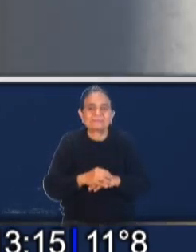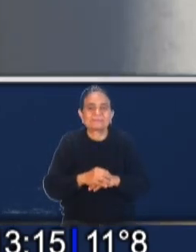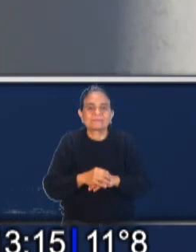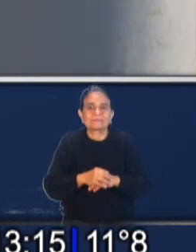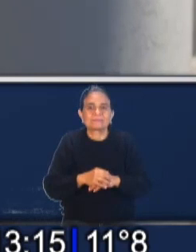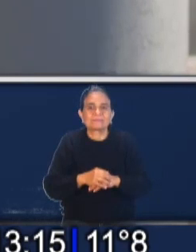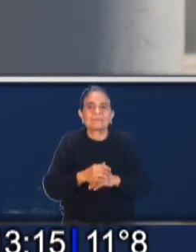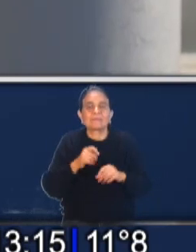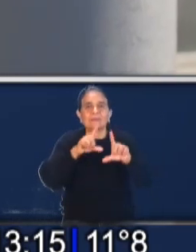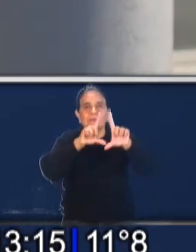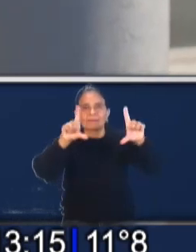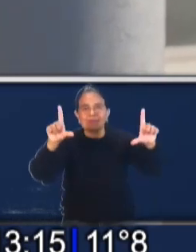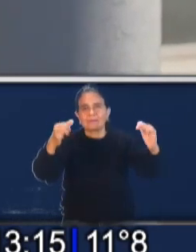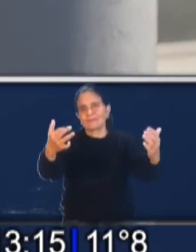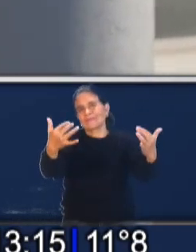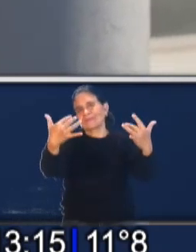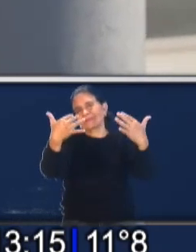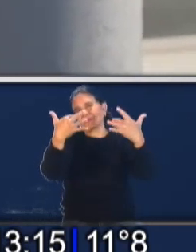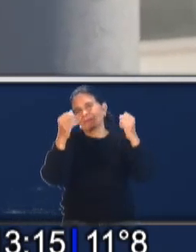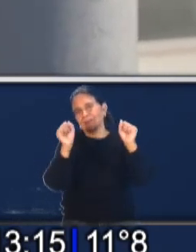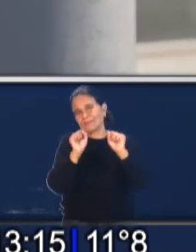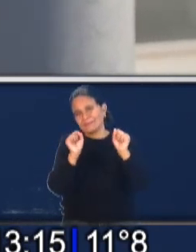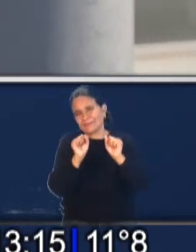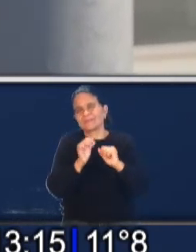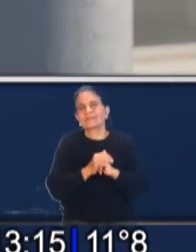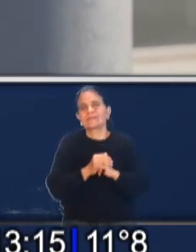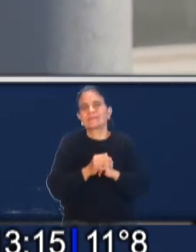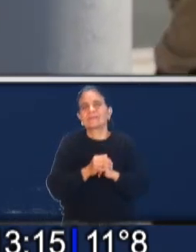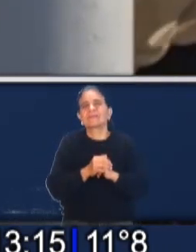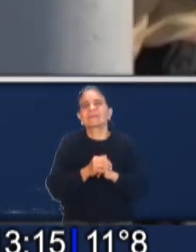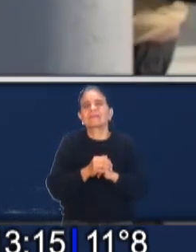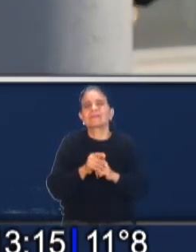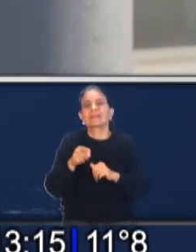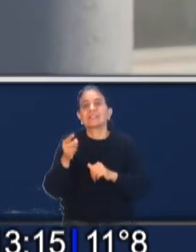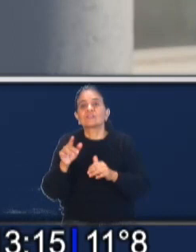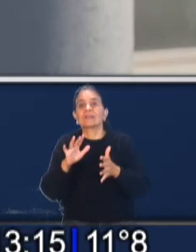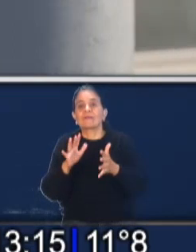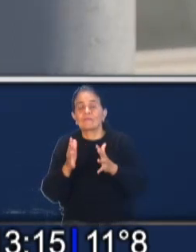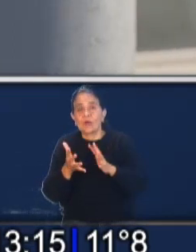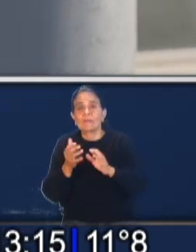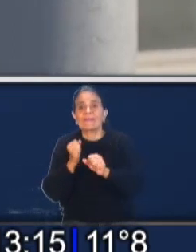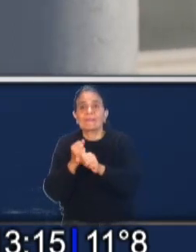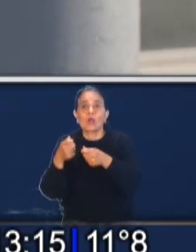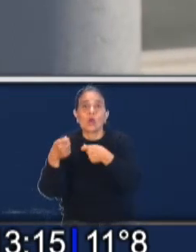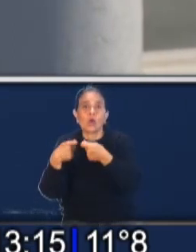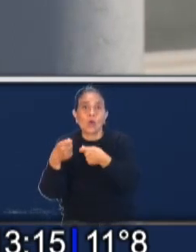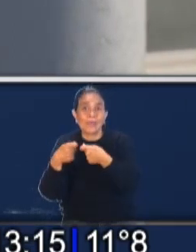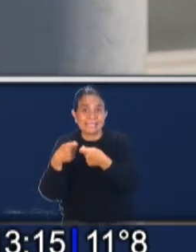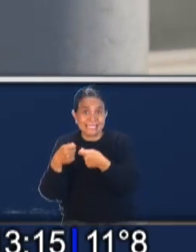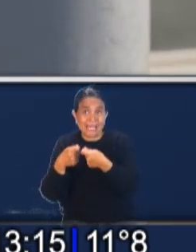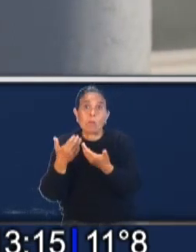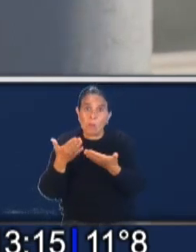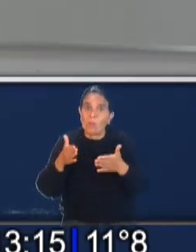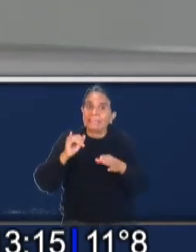aire acondicionado y heladera, y ellos quieren hacer algo más bien comercial. Vamos a ver si se da, Dios quiera que